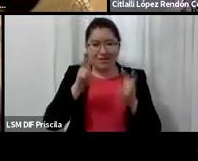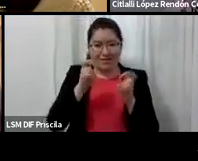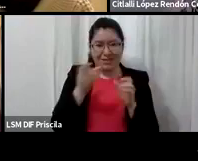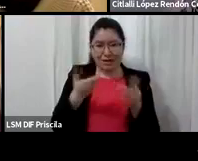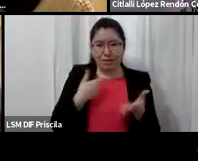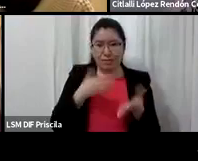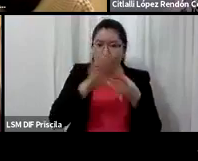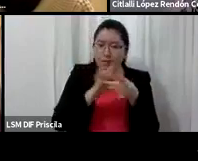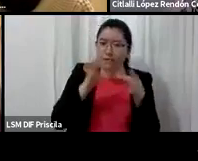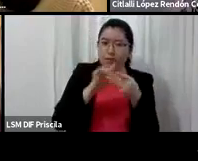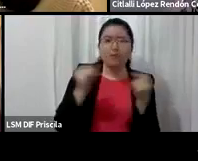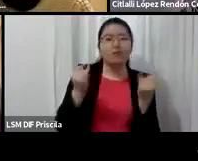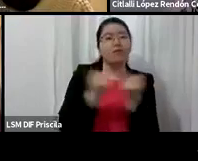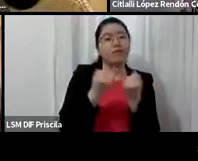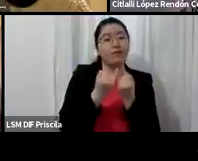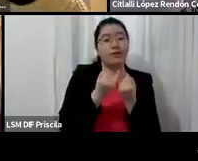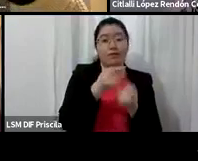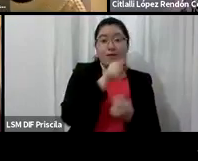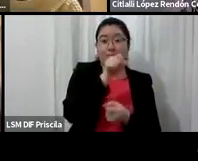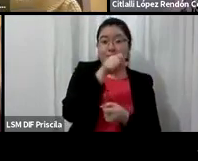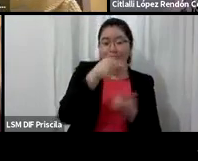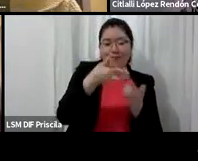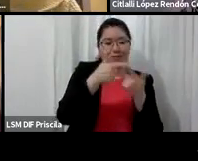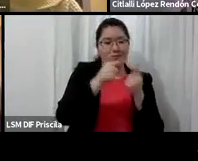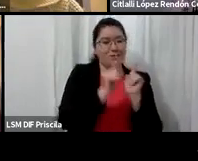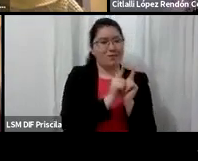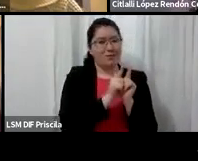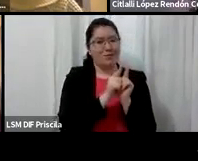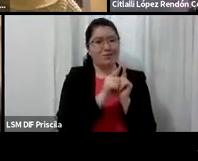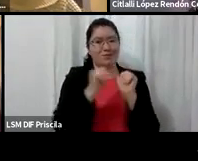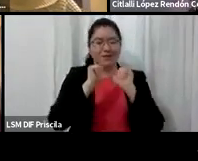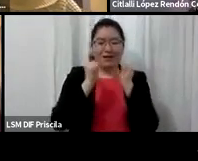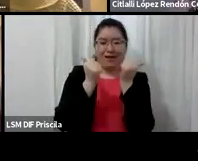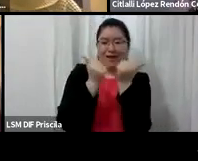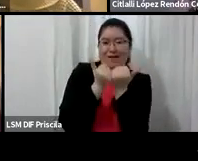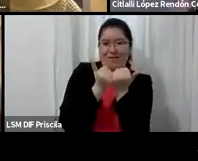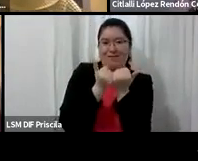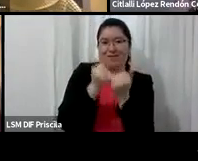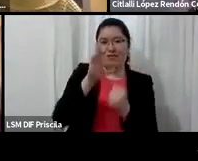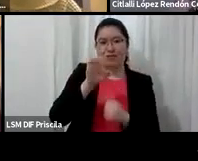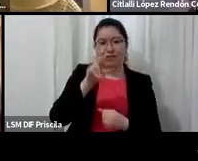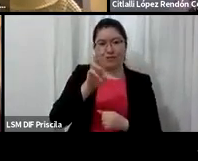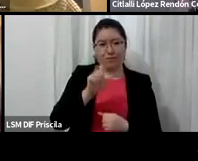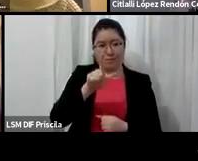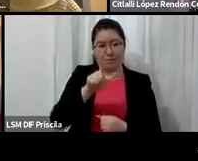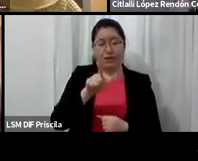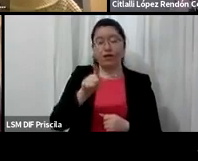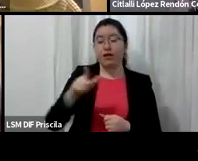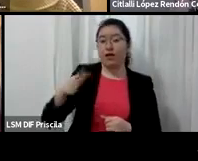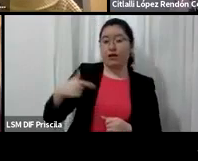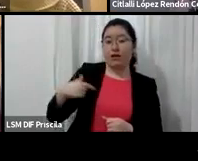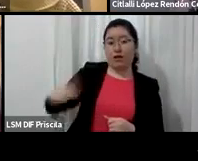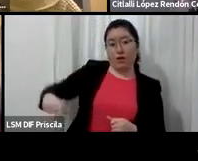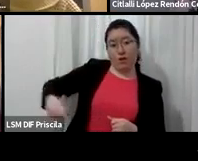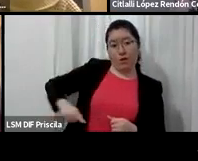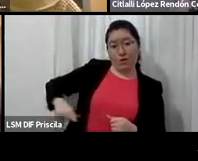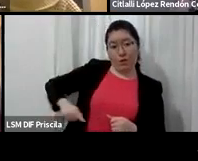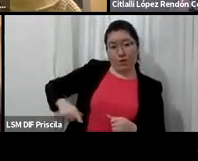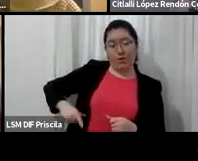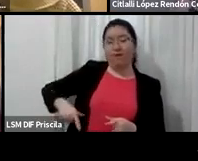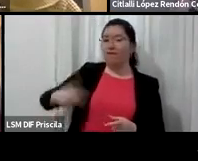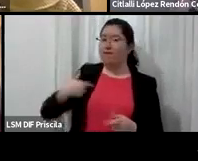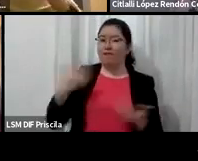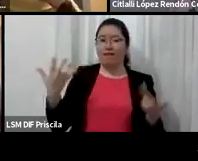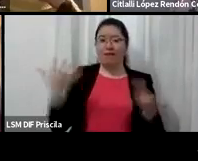los puentes entre los grupos de sociedad civil, entre sociedad civil, academia y gobierno. Entonces, muchísimas gracias